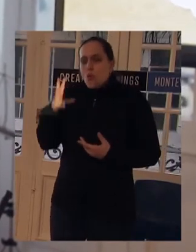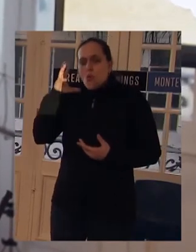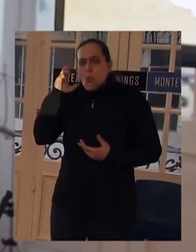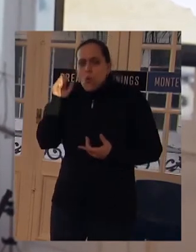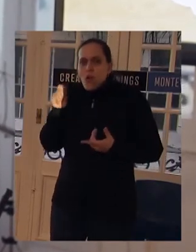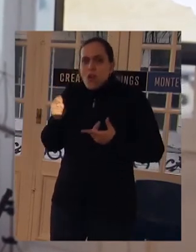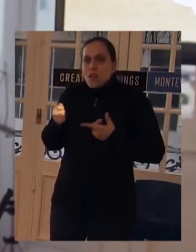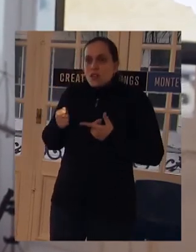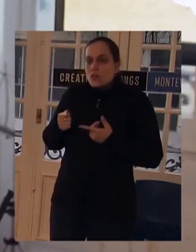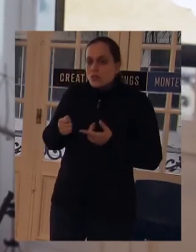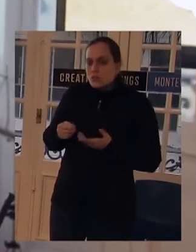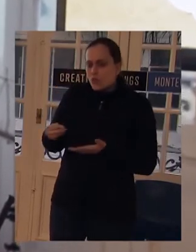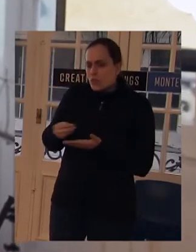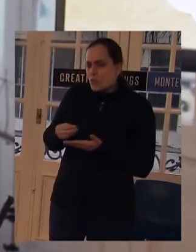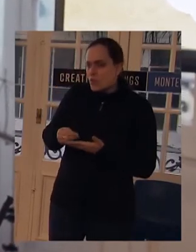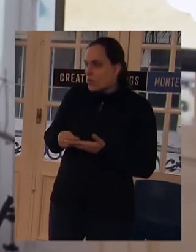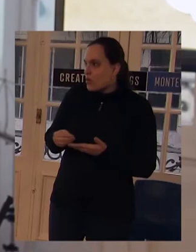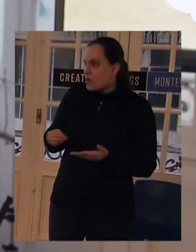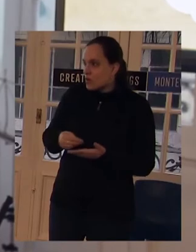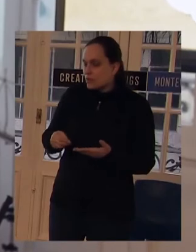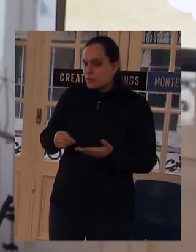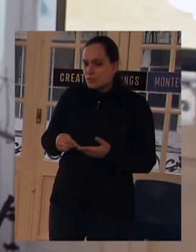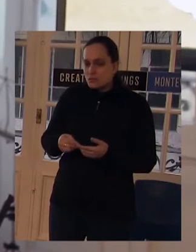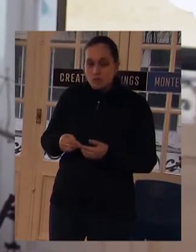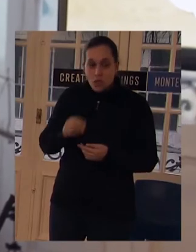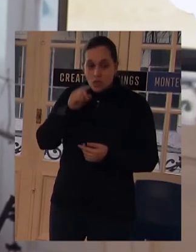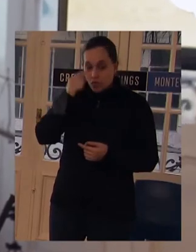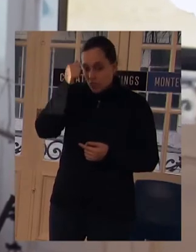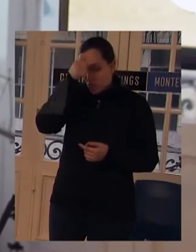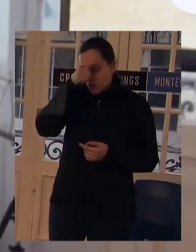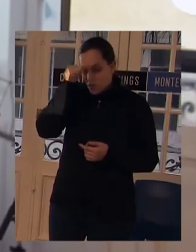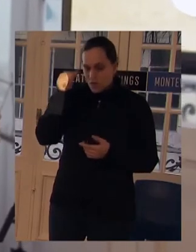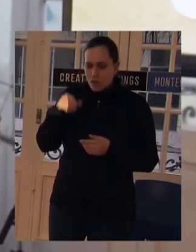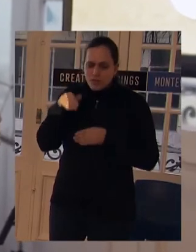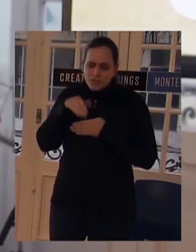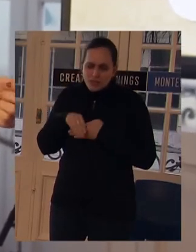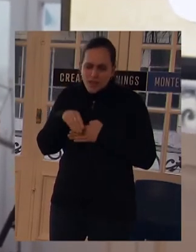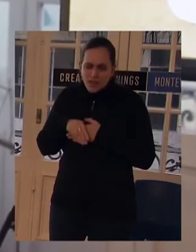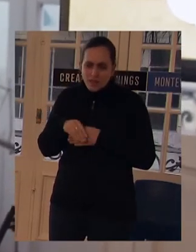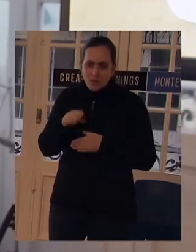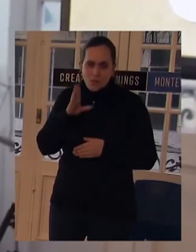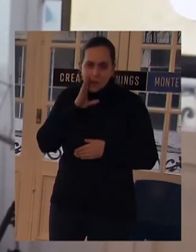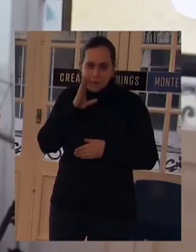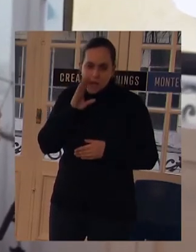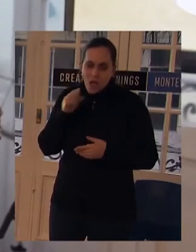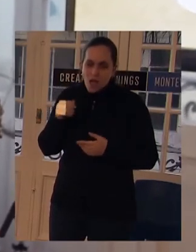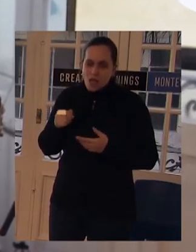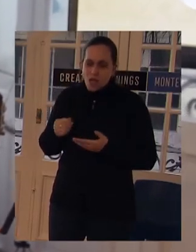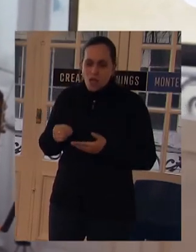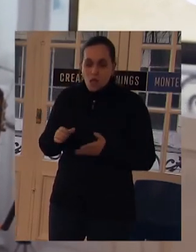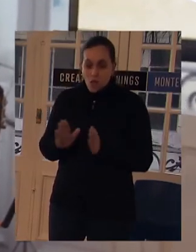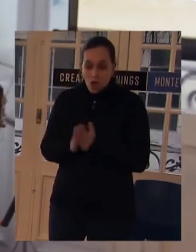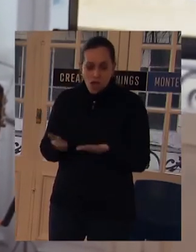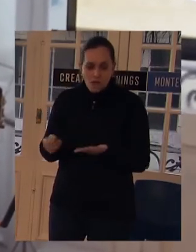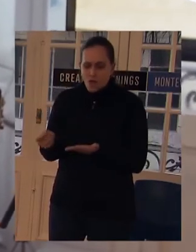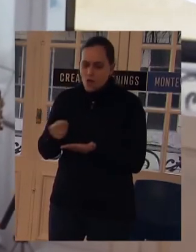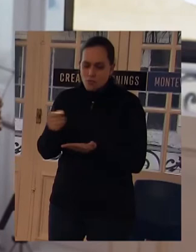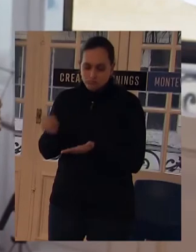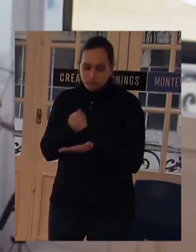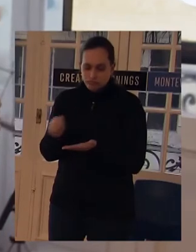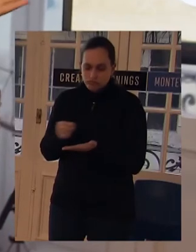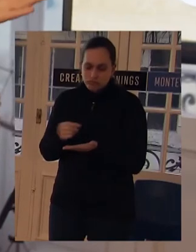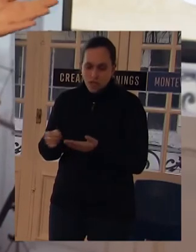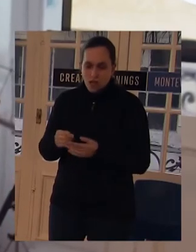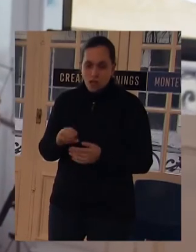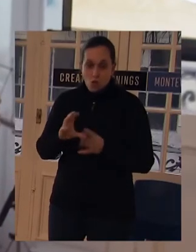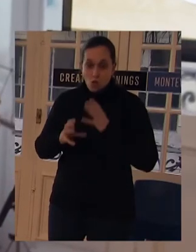tener sesiones con los domingos de tardecita con papá, agarramos los libros de colores y ta, dale. 2 horas